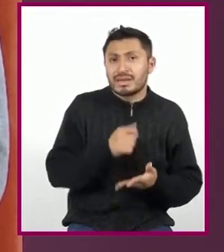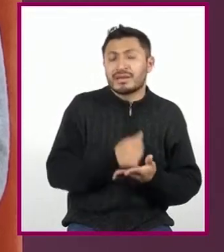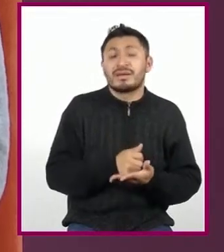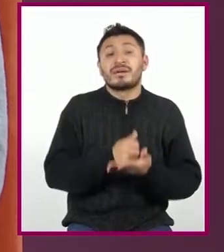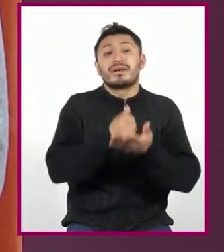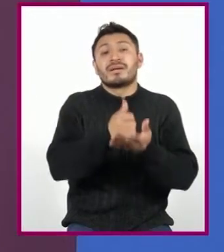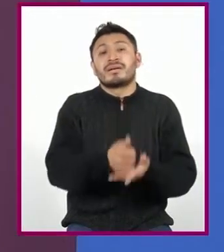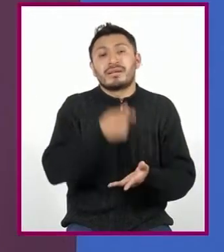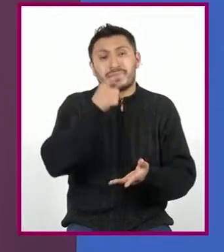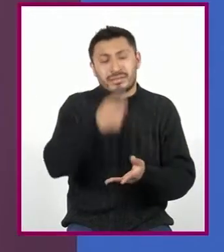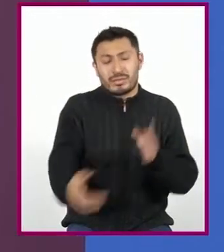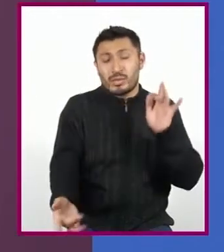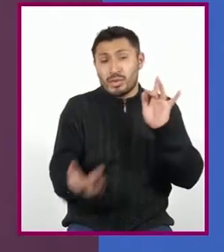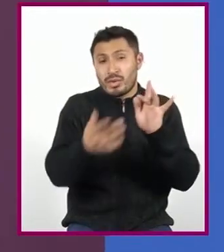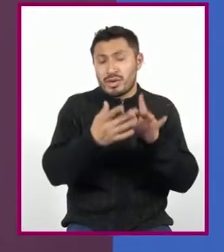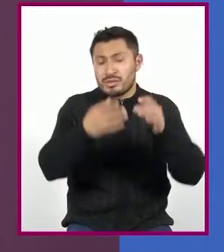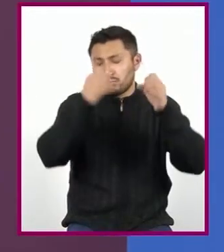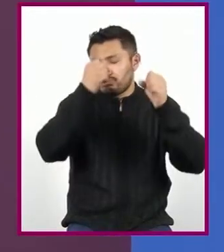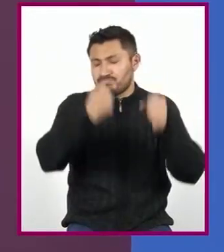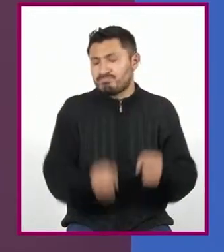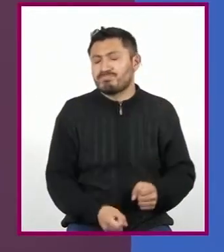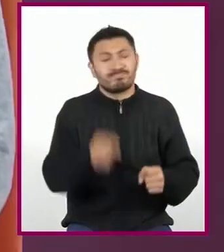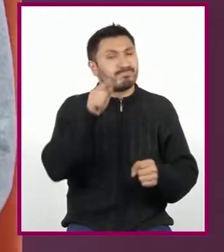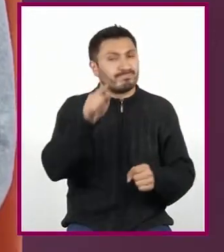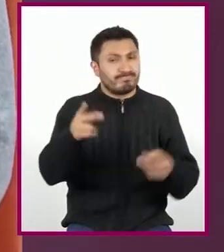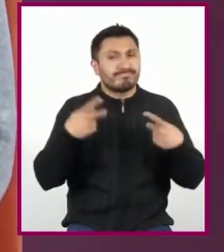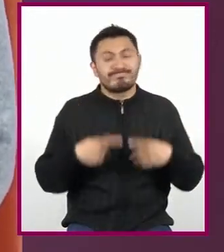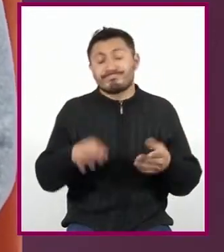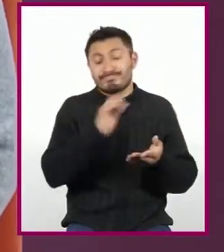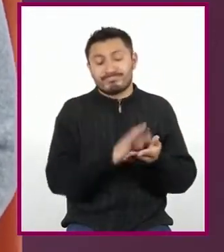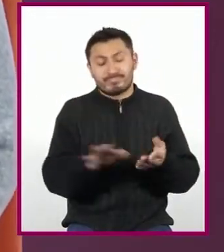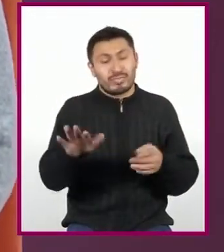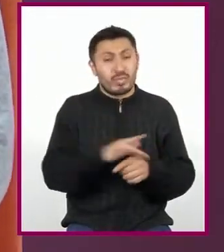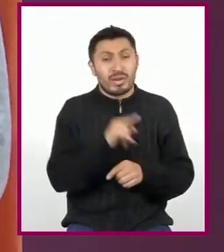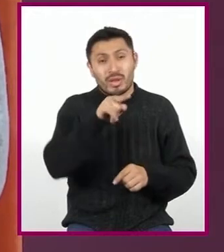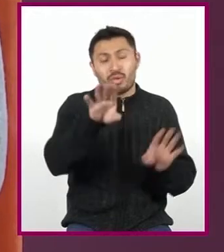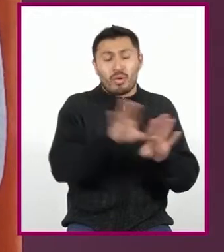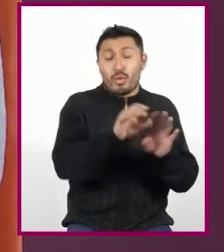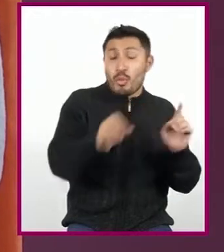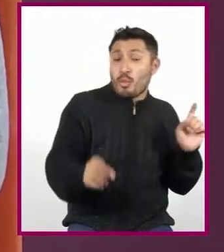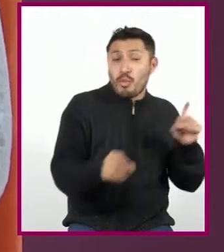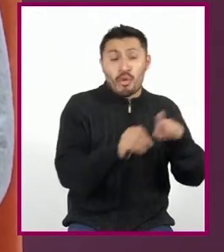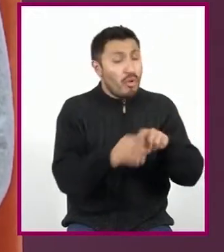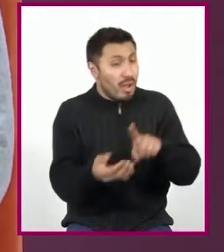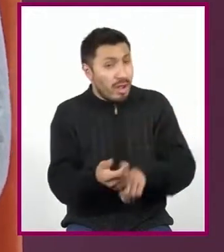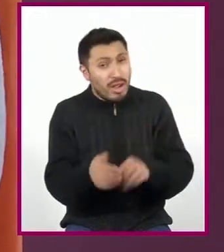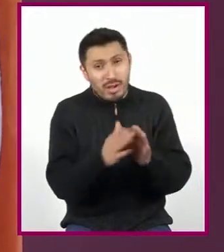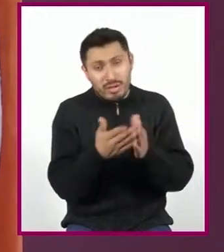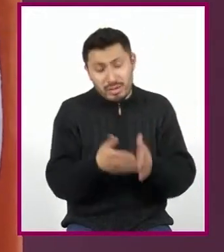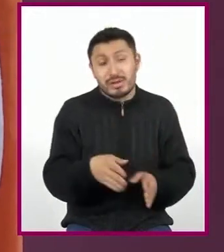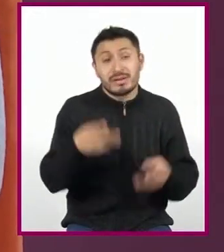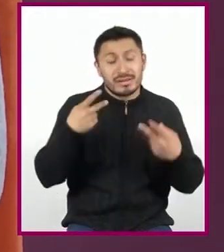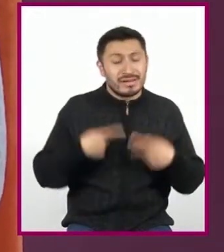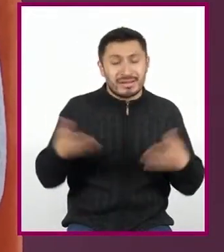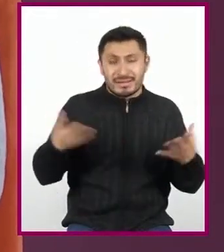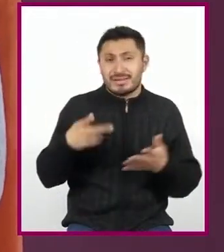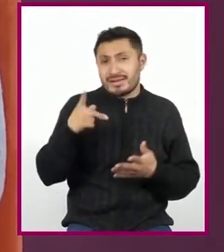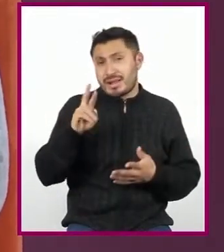párrafo donde se ubique con claridad. Debes decir también el objetivo o los objetivos de la